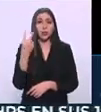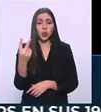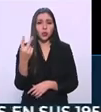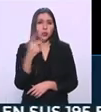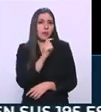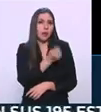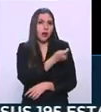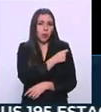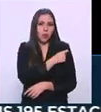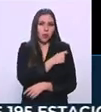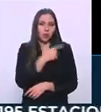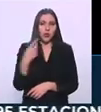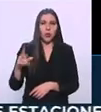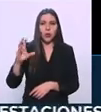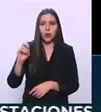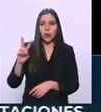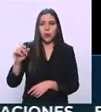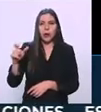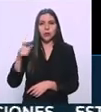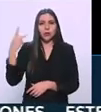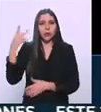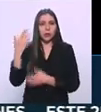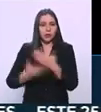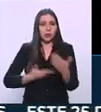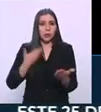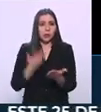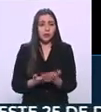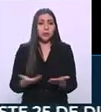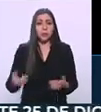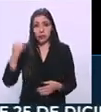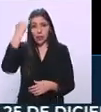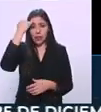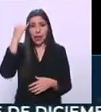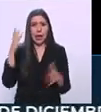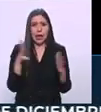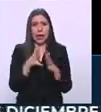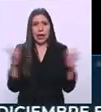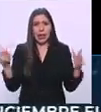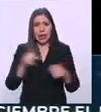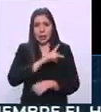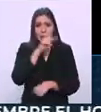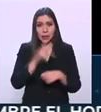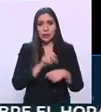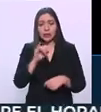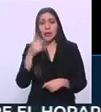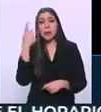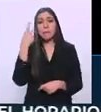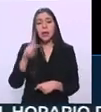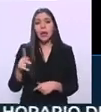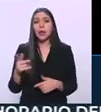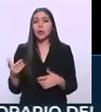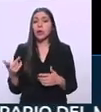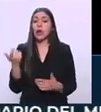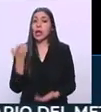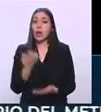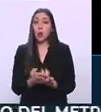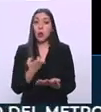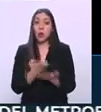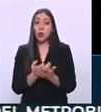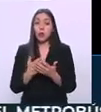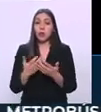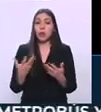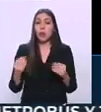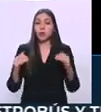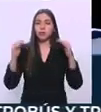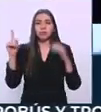COVAX, y la India es un país que, bueno, sí es muy grande, pero es una economía también de un nivel muy parecido al nuestro. ¿Por